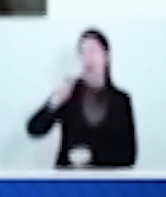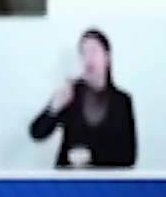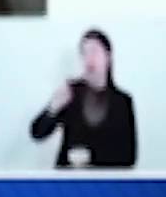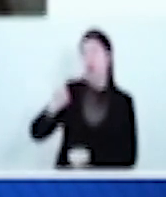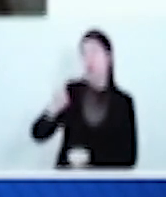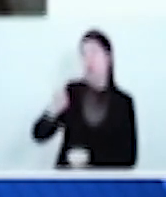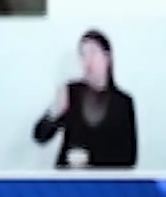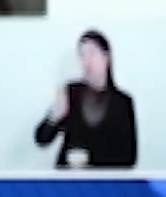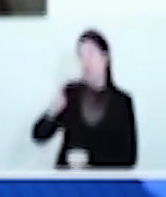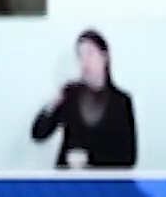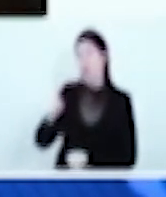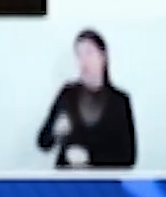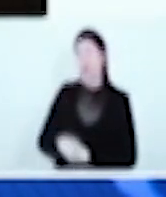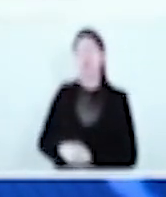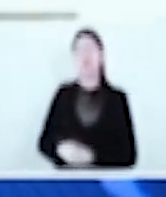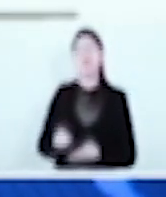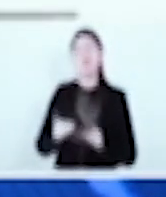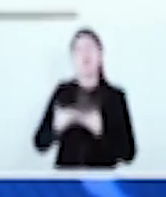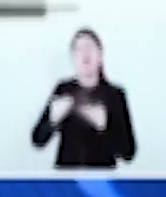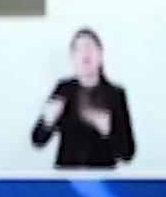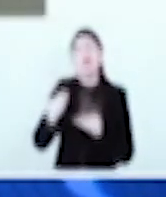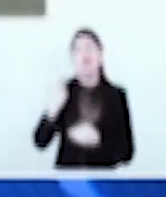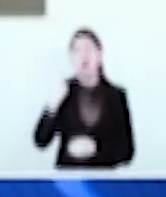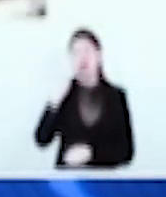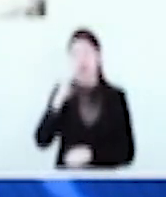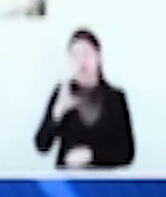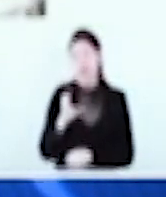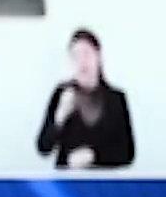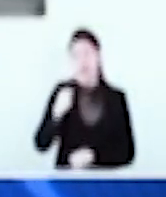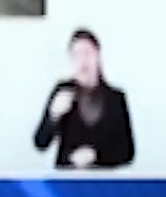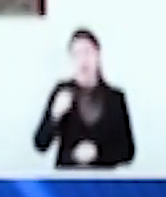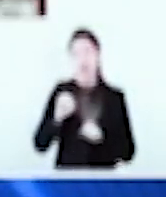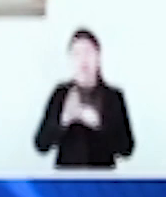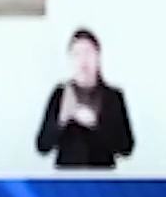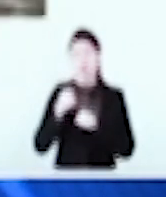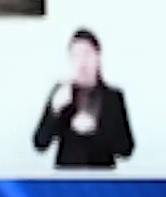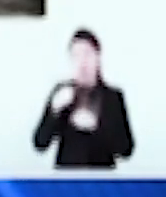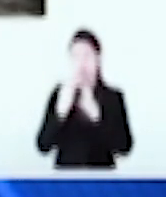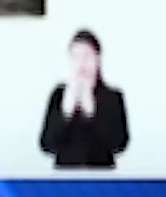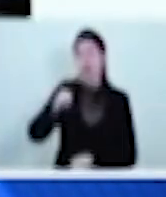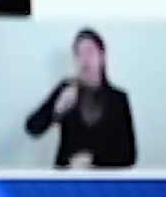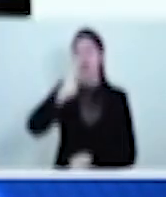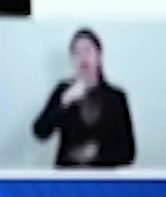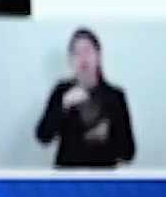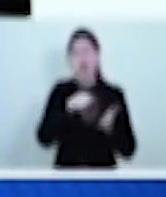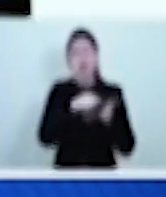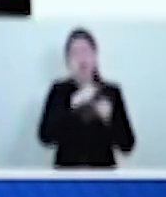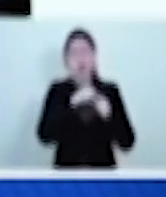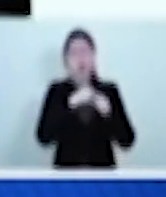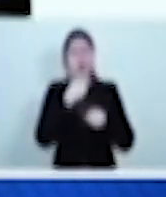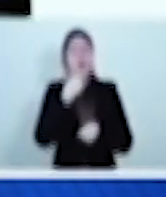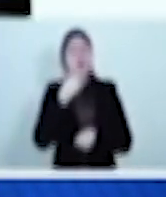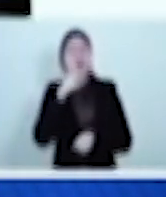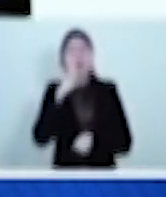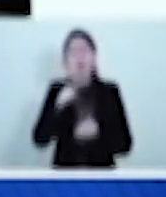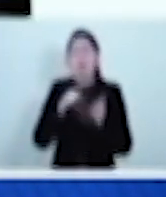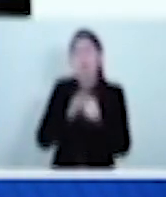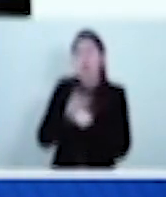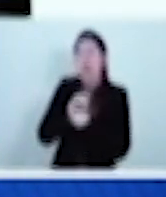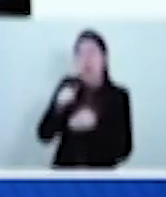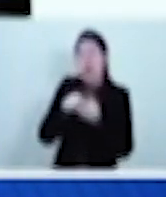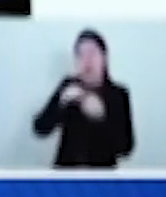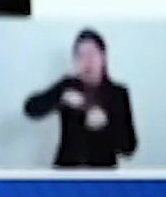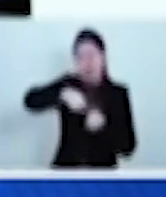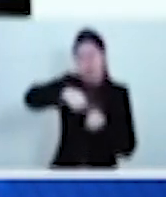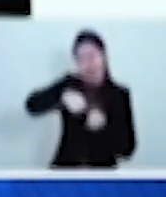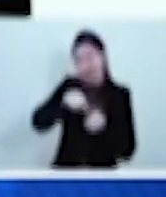duración de 100 años. Una obra que se cae en, digamos, 9 años, evidentemente es